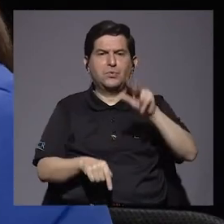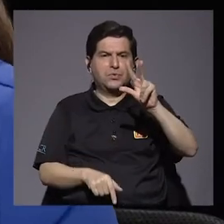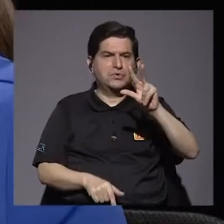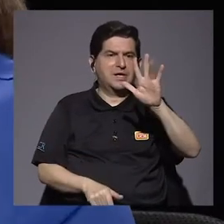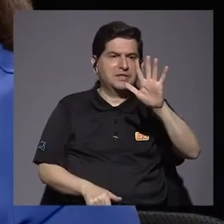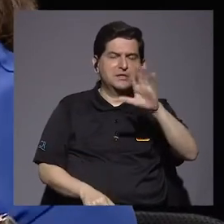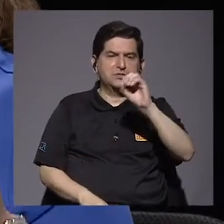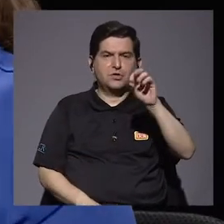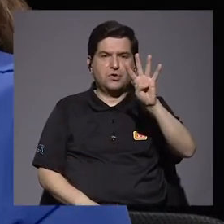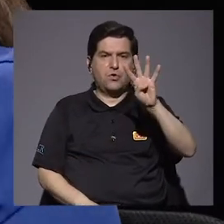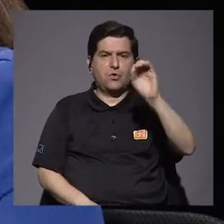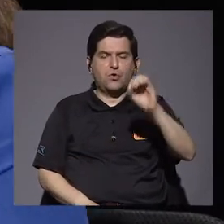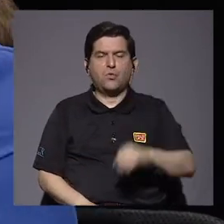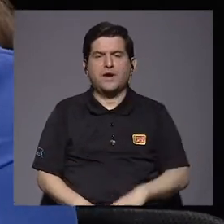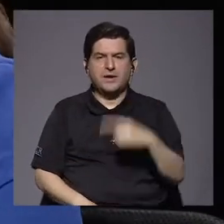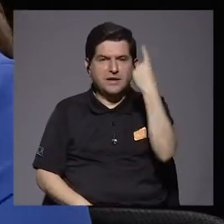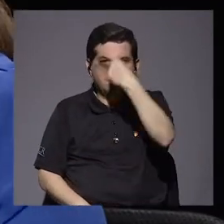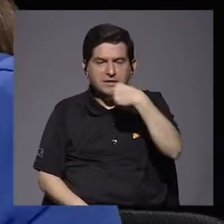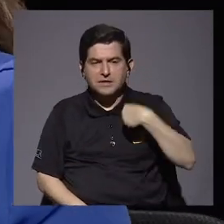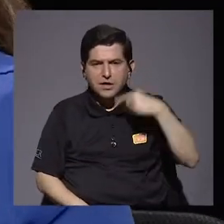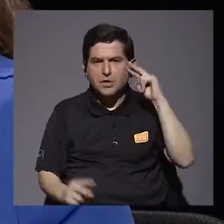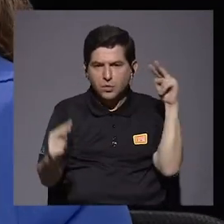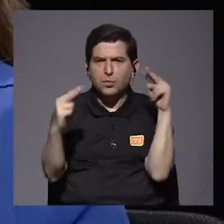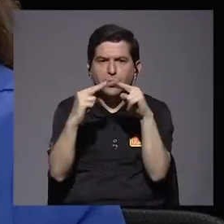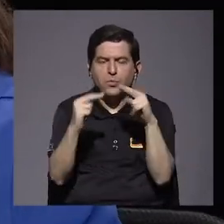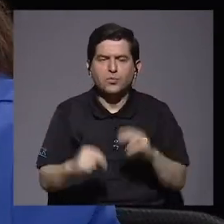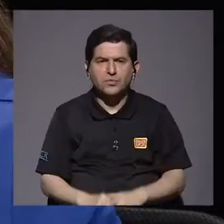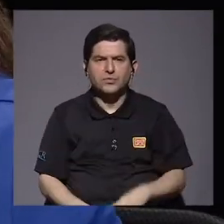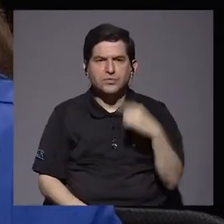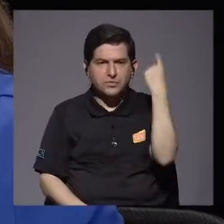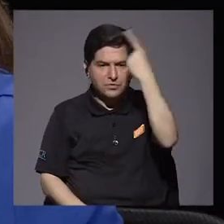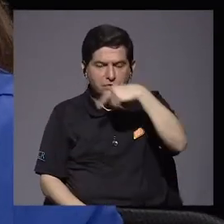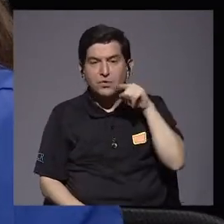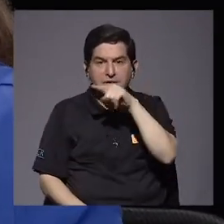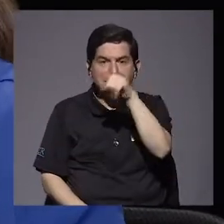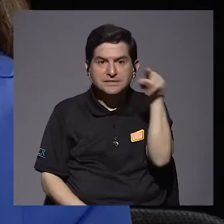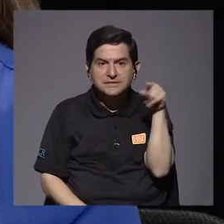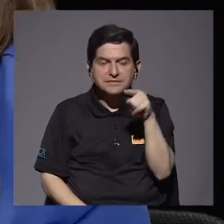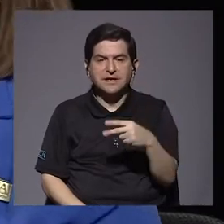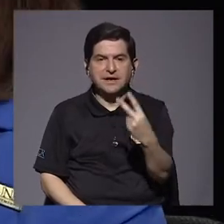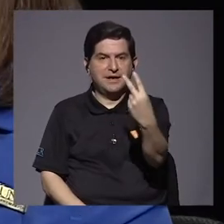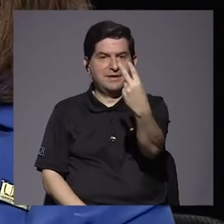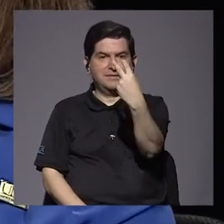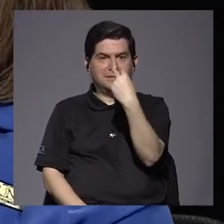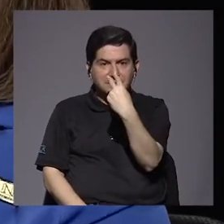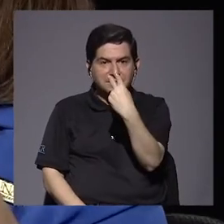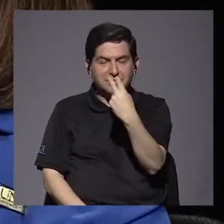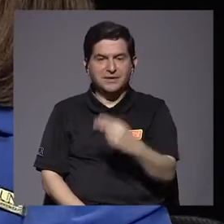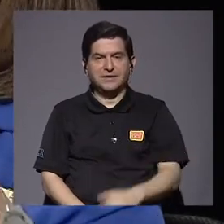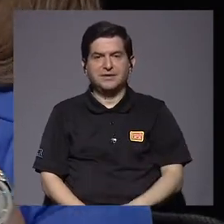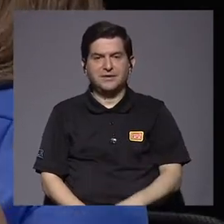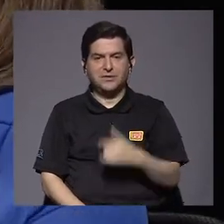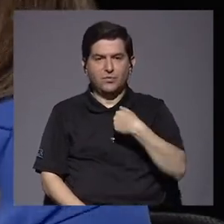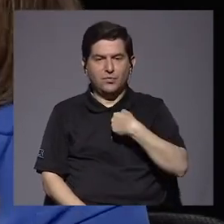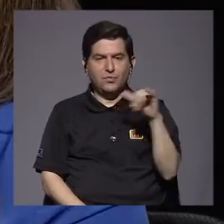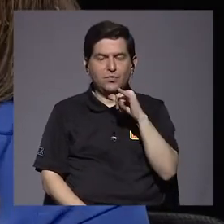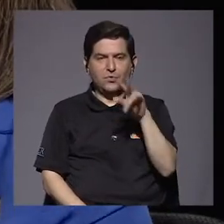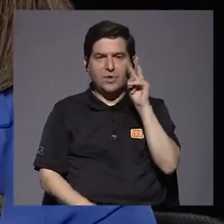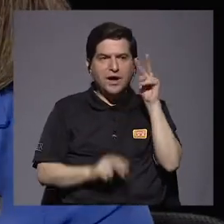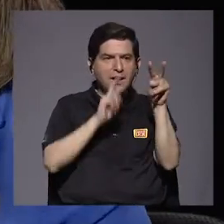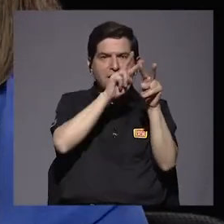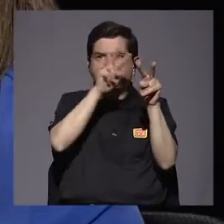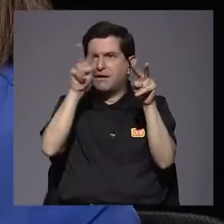40 caras, caritas que uno conoce, las caras de ellos al verlo a uno y de uno al verlo a